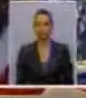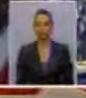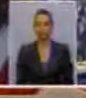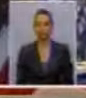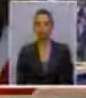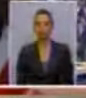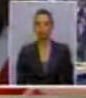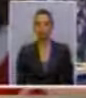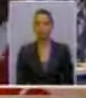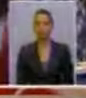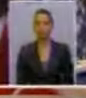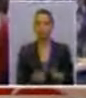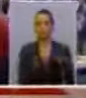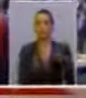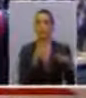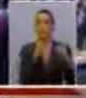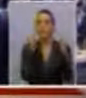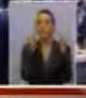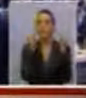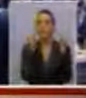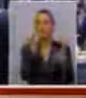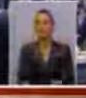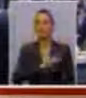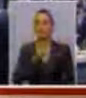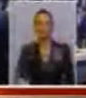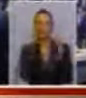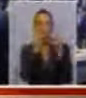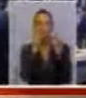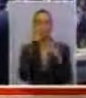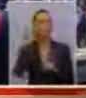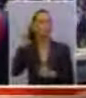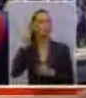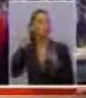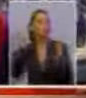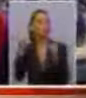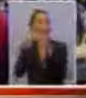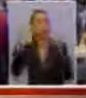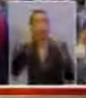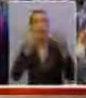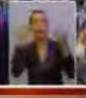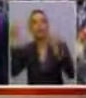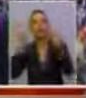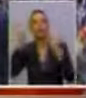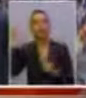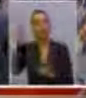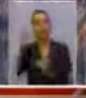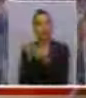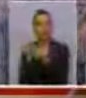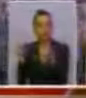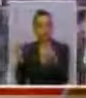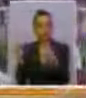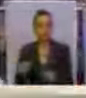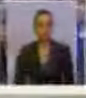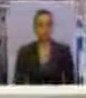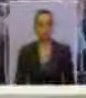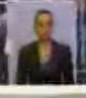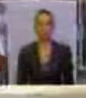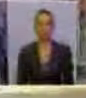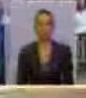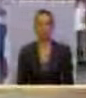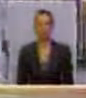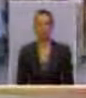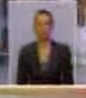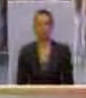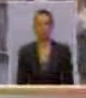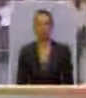reforma educacional como dos ejes muy relevantes para el próximo gobierno, y adicionalmente ha puesto también en juego la idea de un cambio al sistema